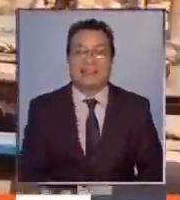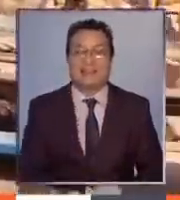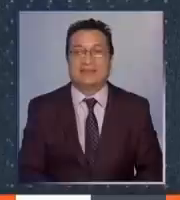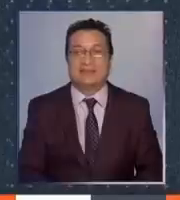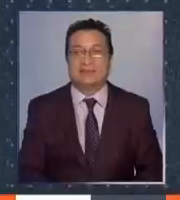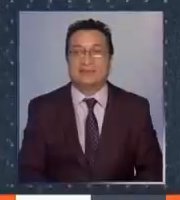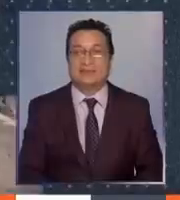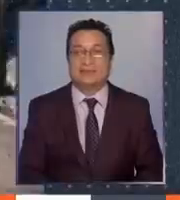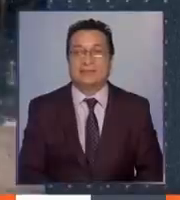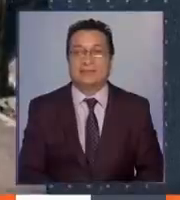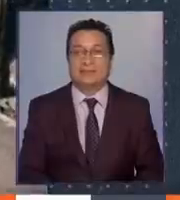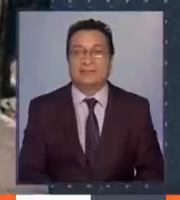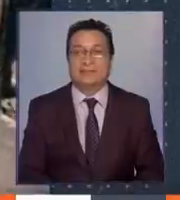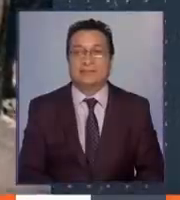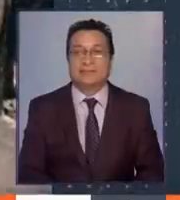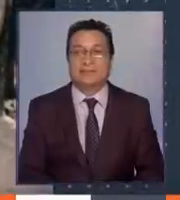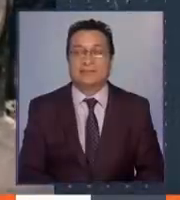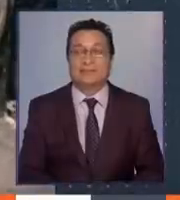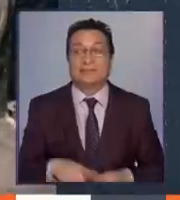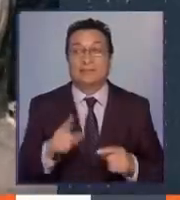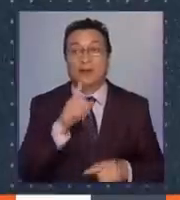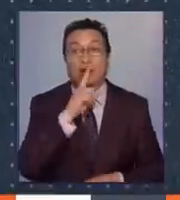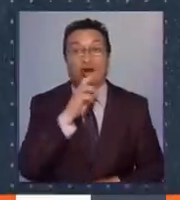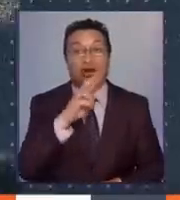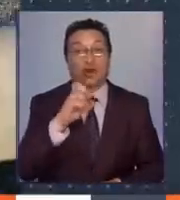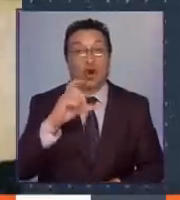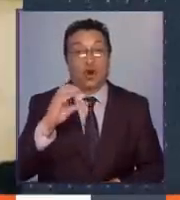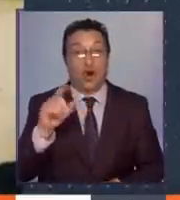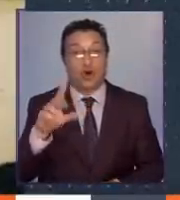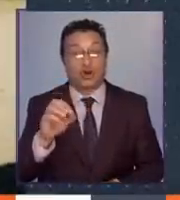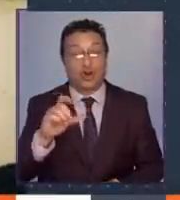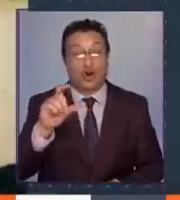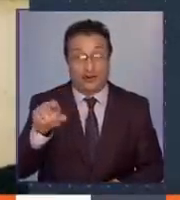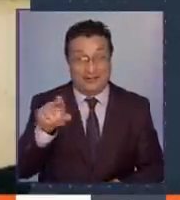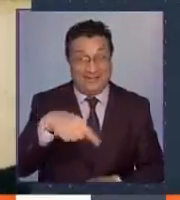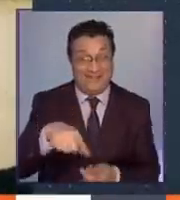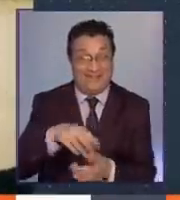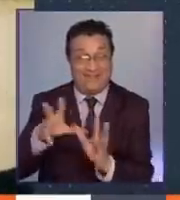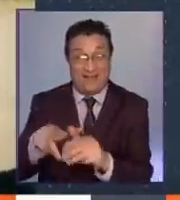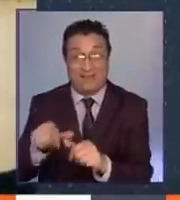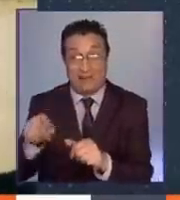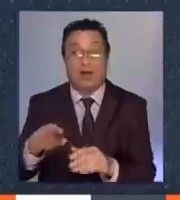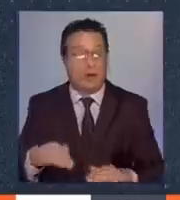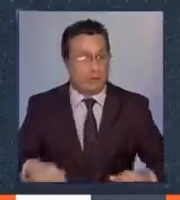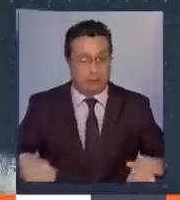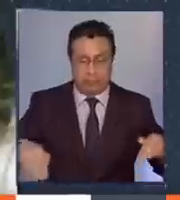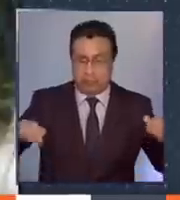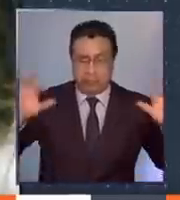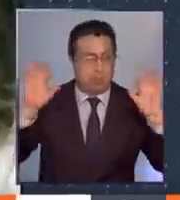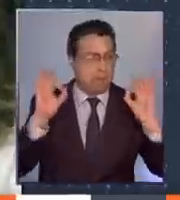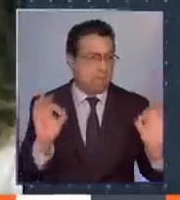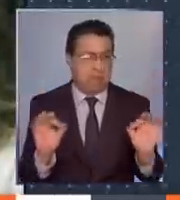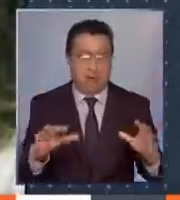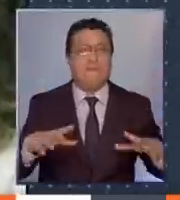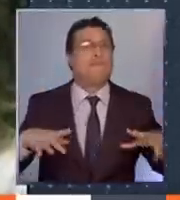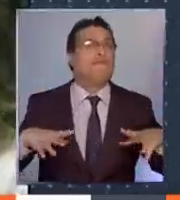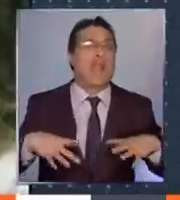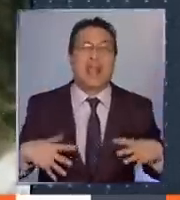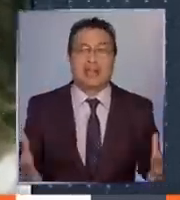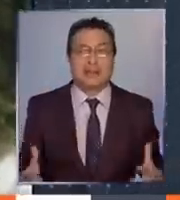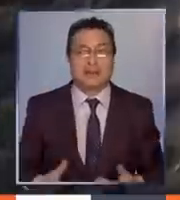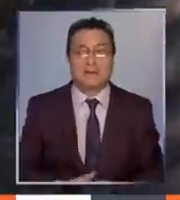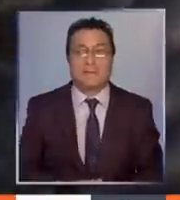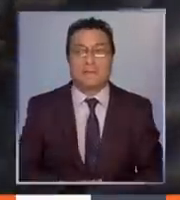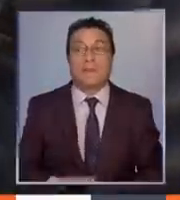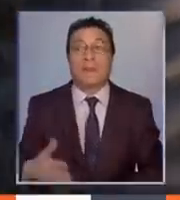Sí. Los troncosos Cheliú en el fondo aseguran que crecieron con todo lo necesario para ser felices. Me